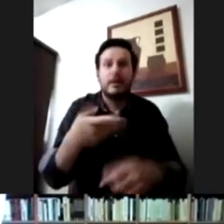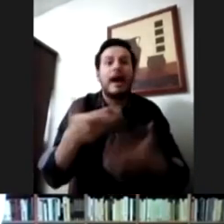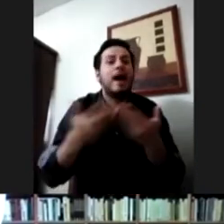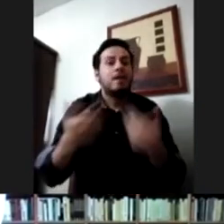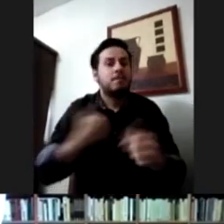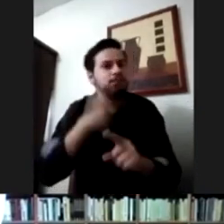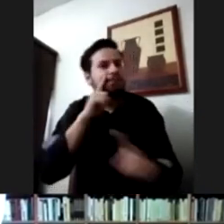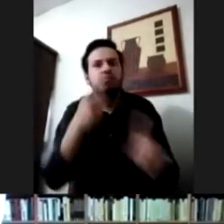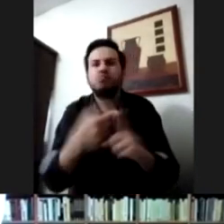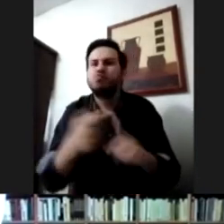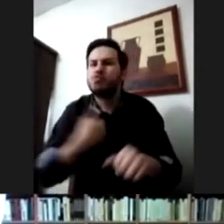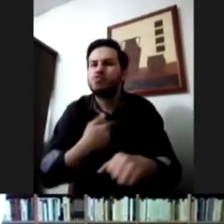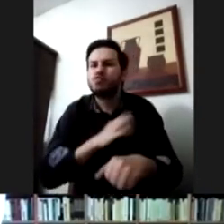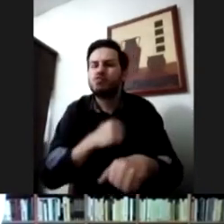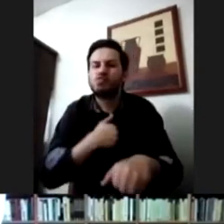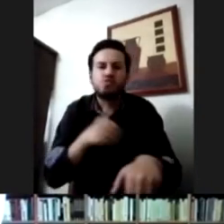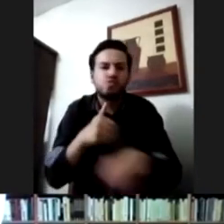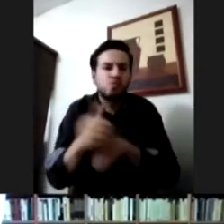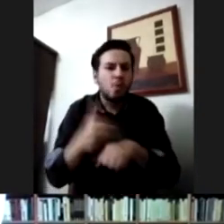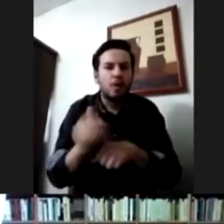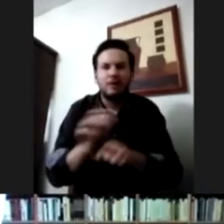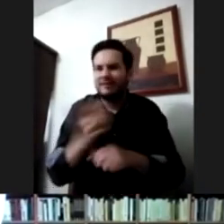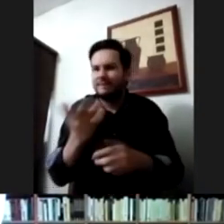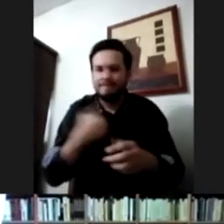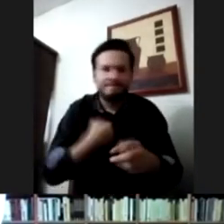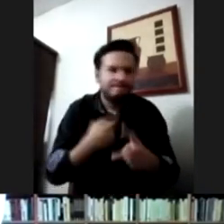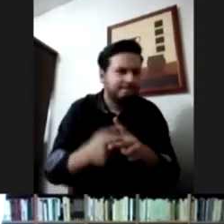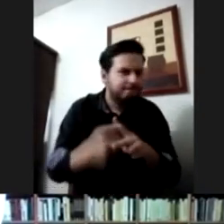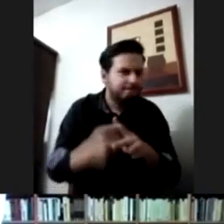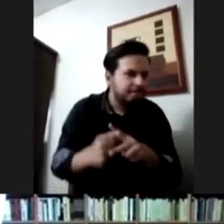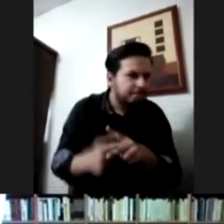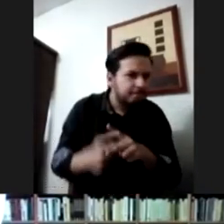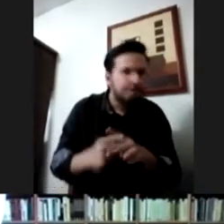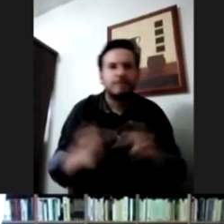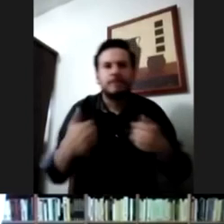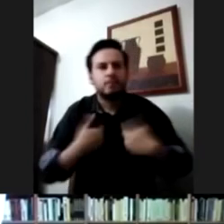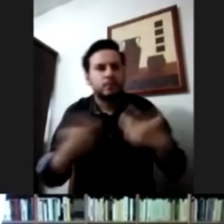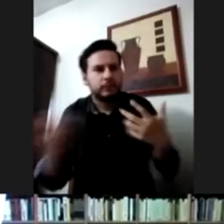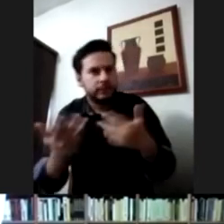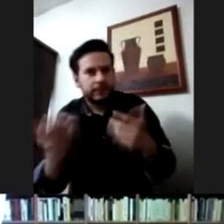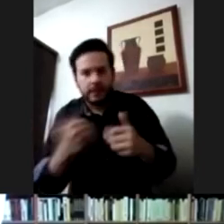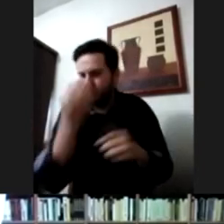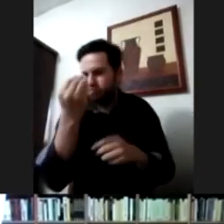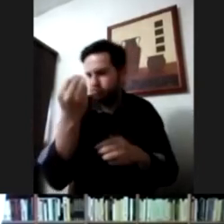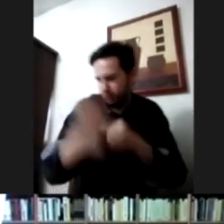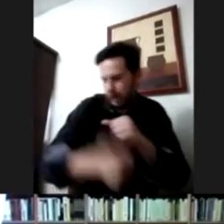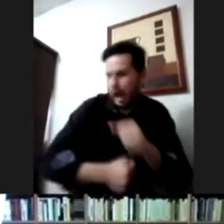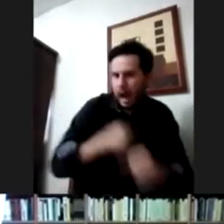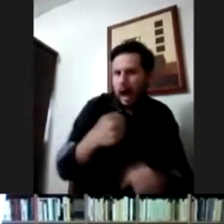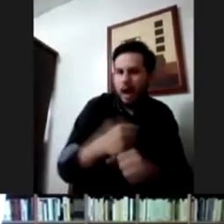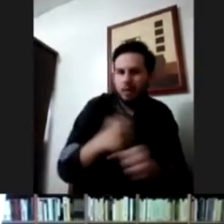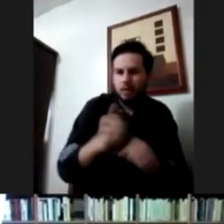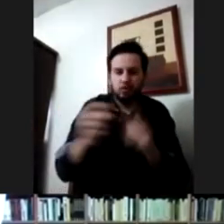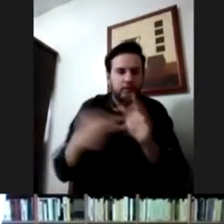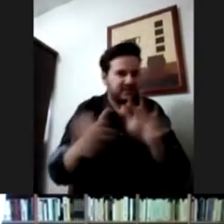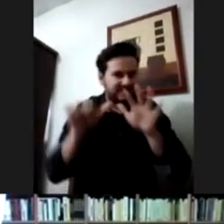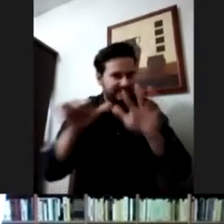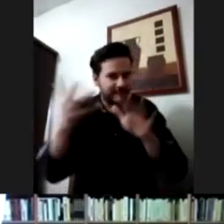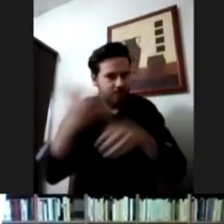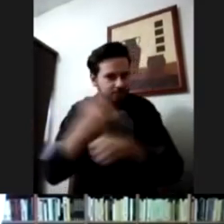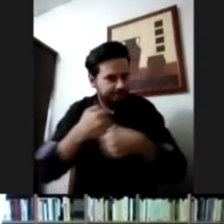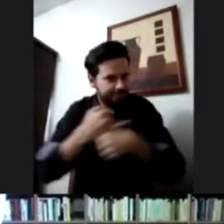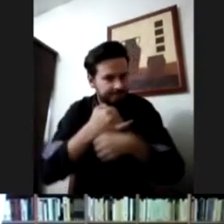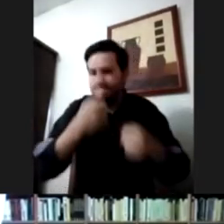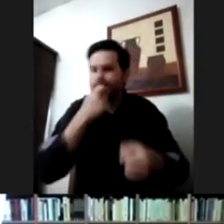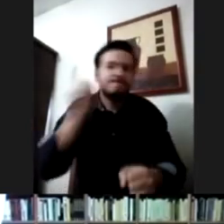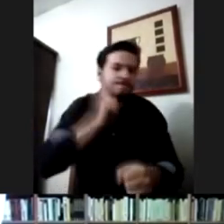datos que tenemos de los conteos que realizamos hace ya algunos años, el último en 2016, de niñas,